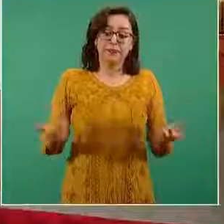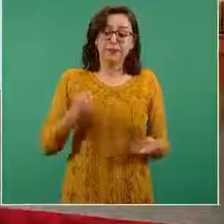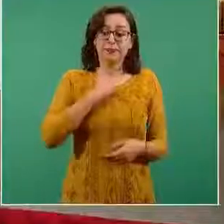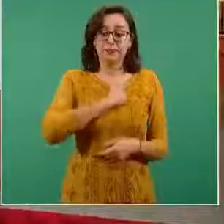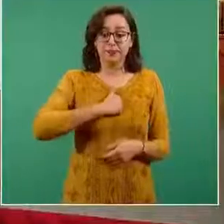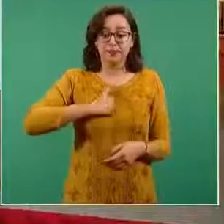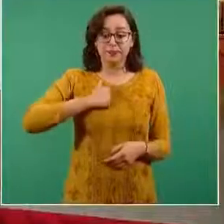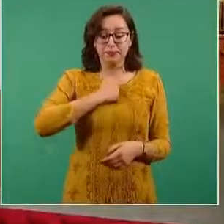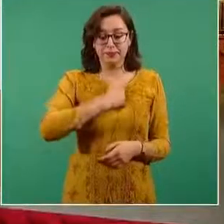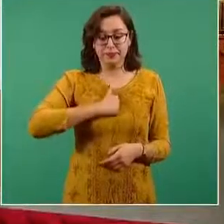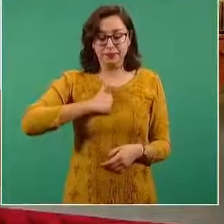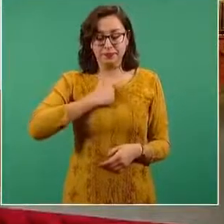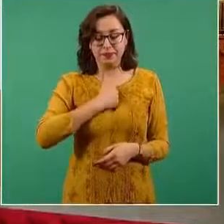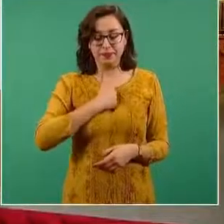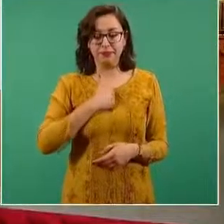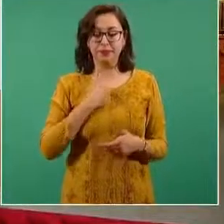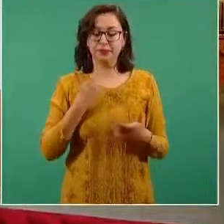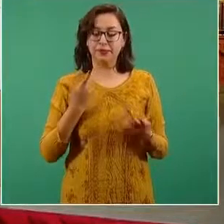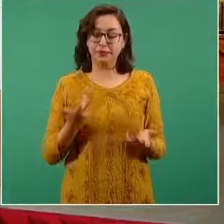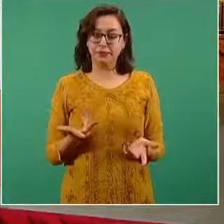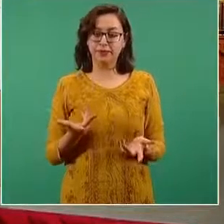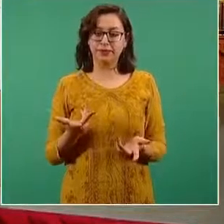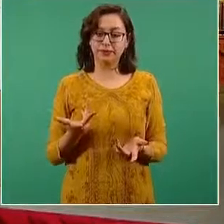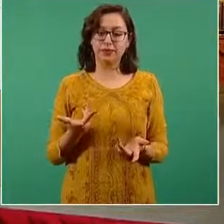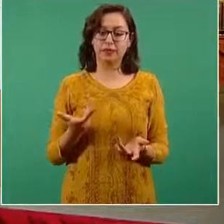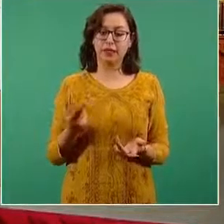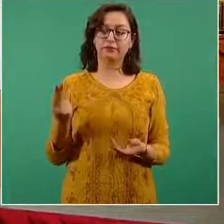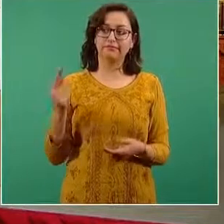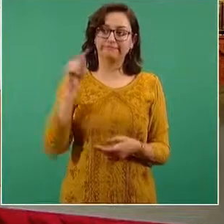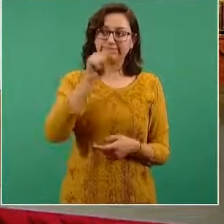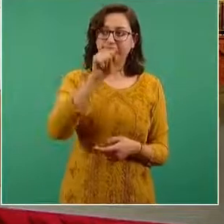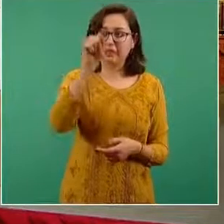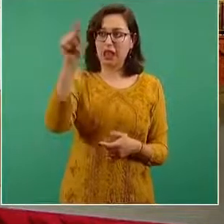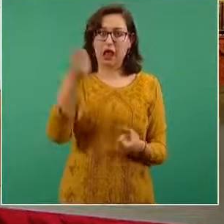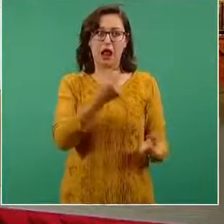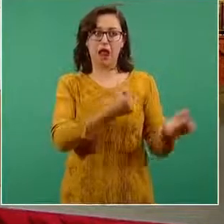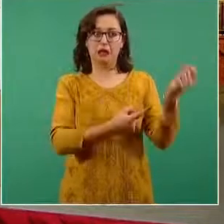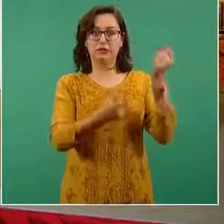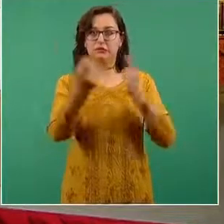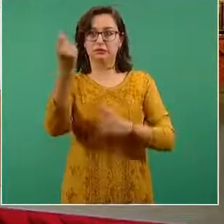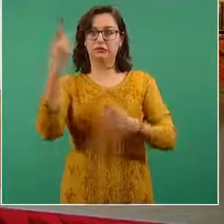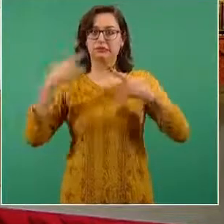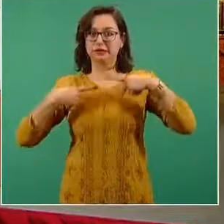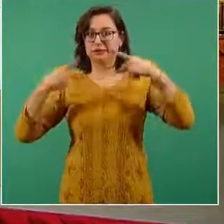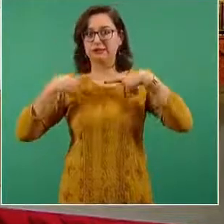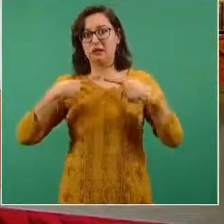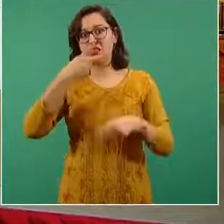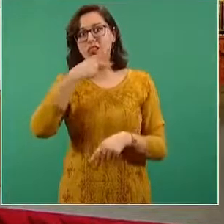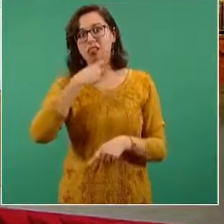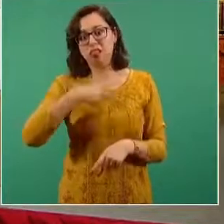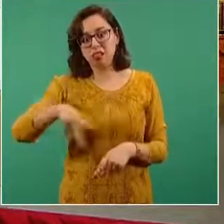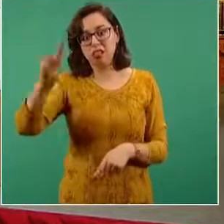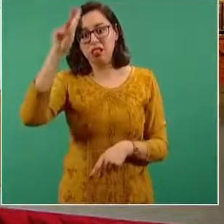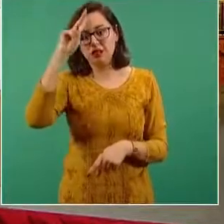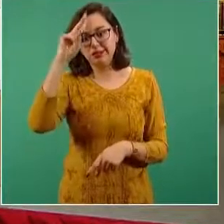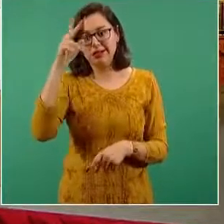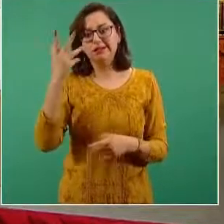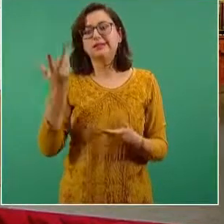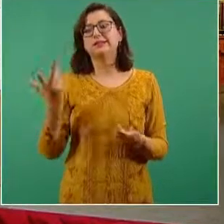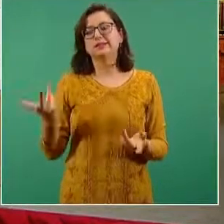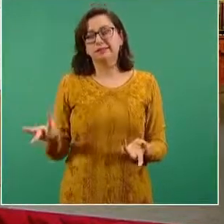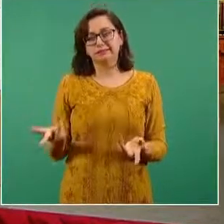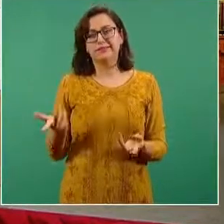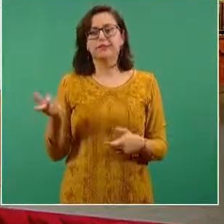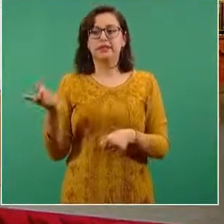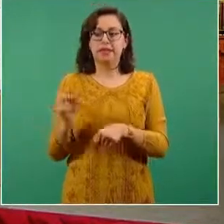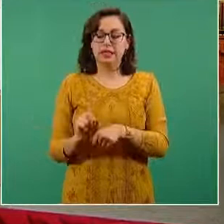si ocurrió y ocurre en otras áreas, pues bueno, es algo con lo que como sociedad debemos día a